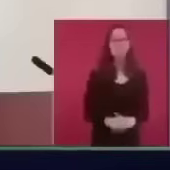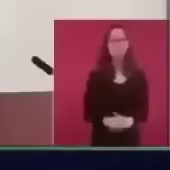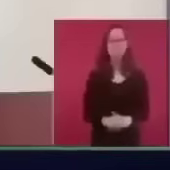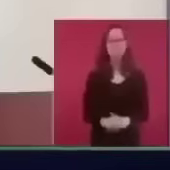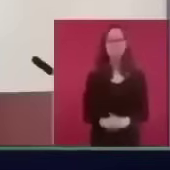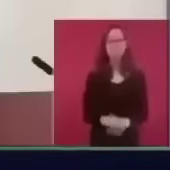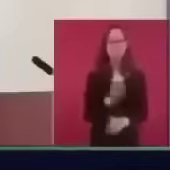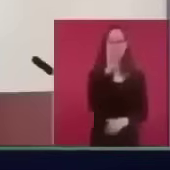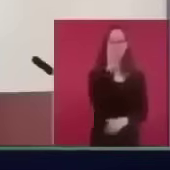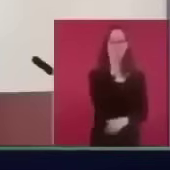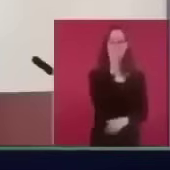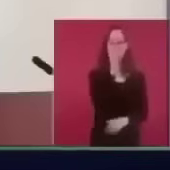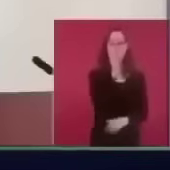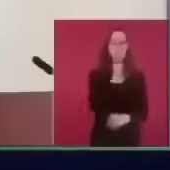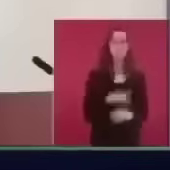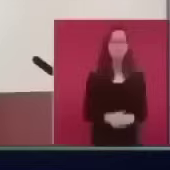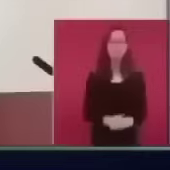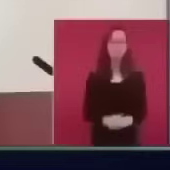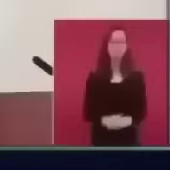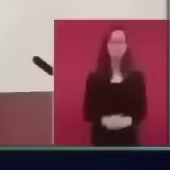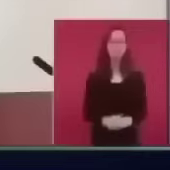donde pierden la vida 20